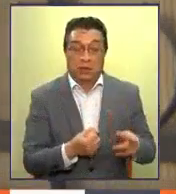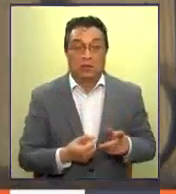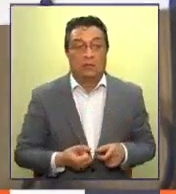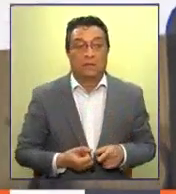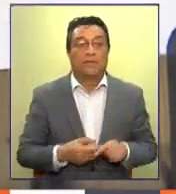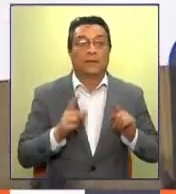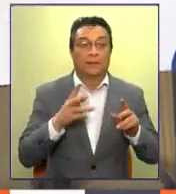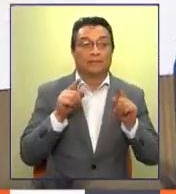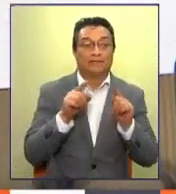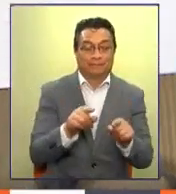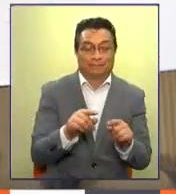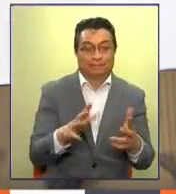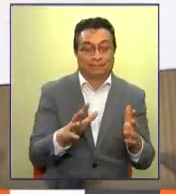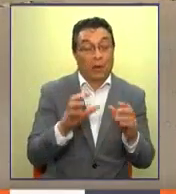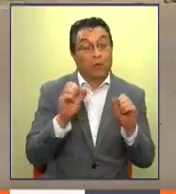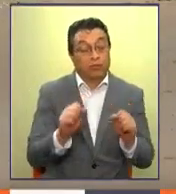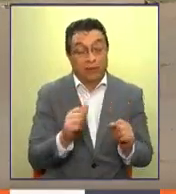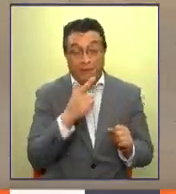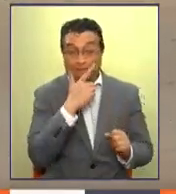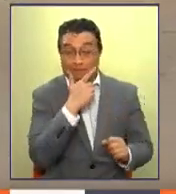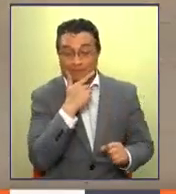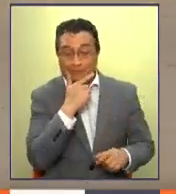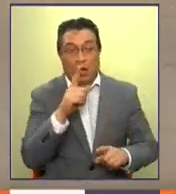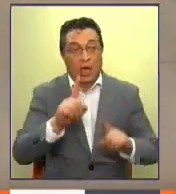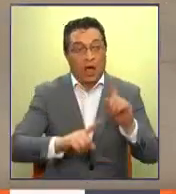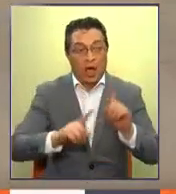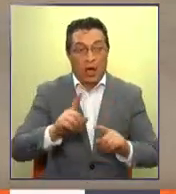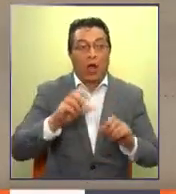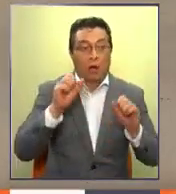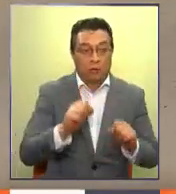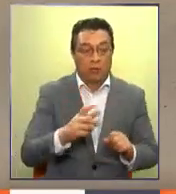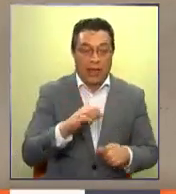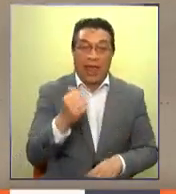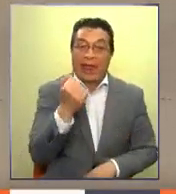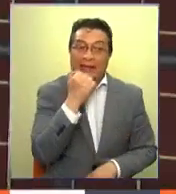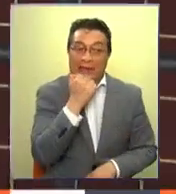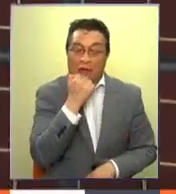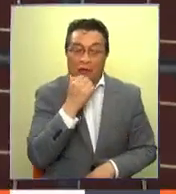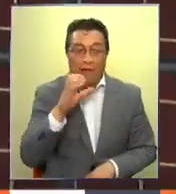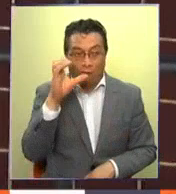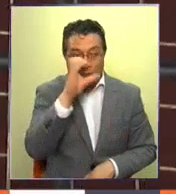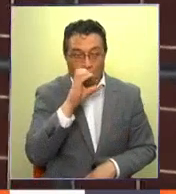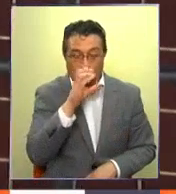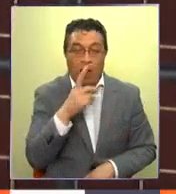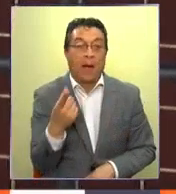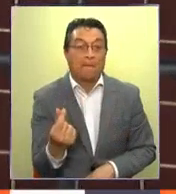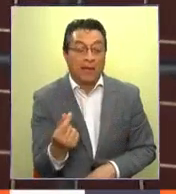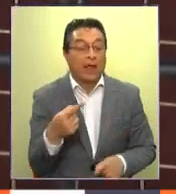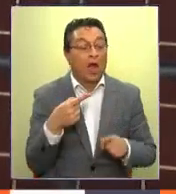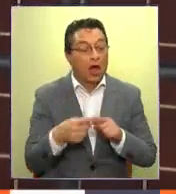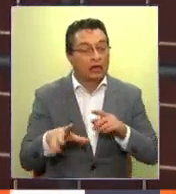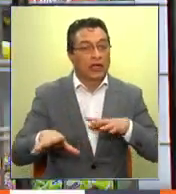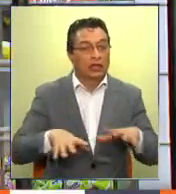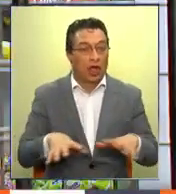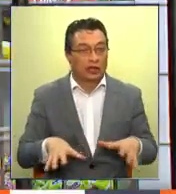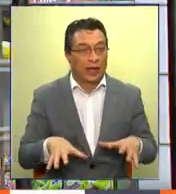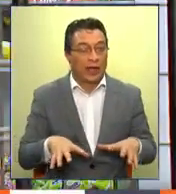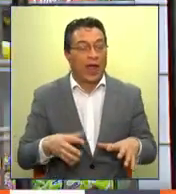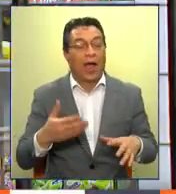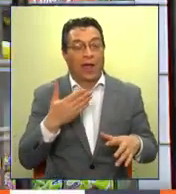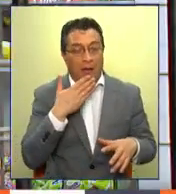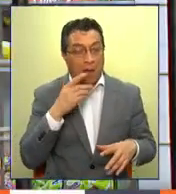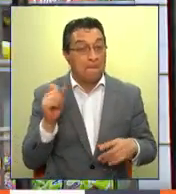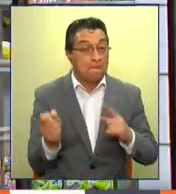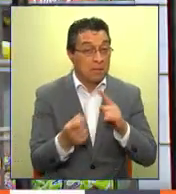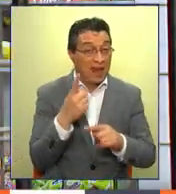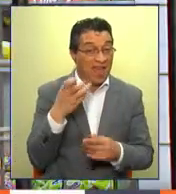hipótesis, nada puede ser descartado, incluso algunos piensan que se pudieron haber equivocado y buscaban además de dinero otras cosas. No es la primera vez que acá